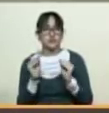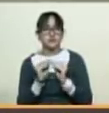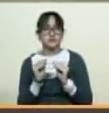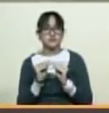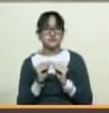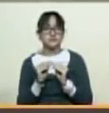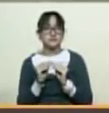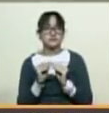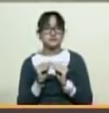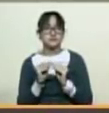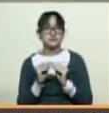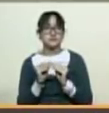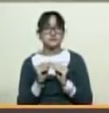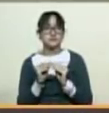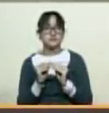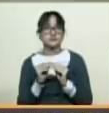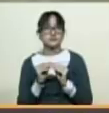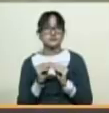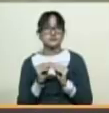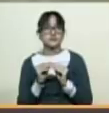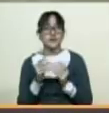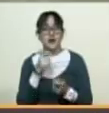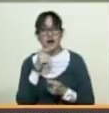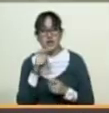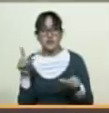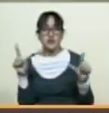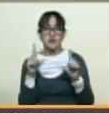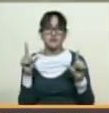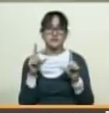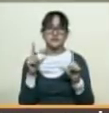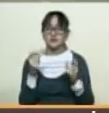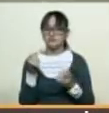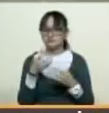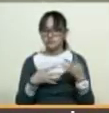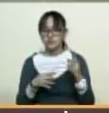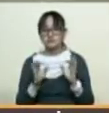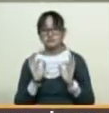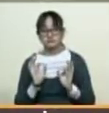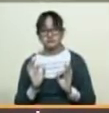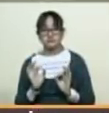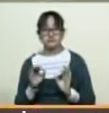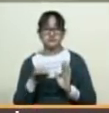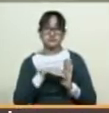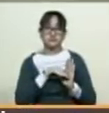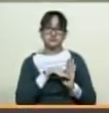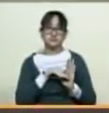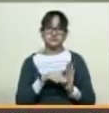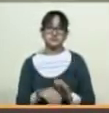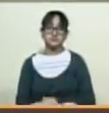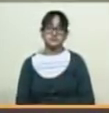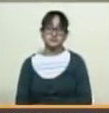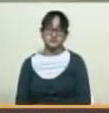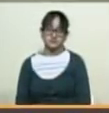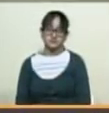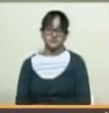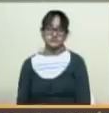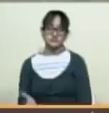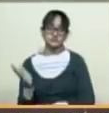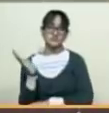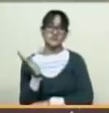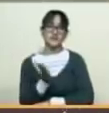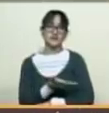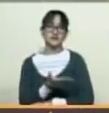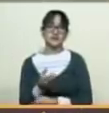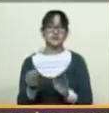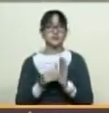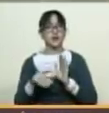por prestador de radio, de televisión, en fin, es más específico para eso. La sanción está en